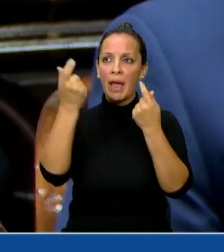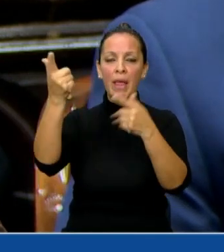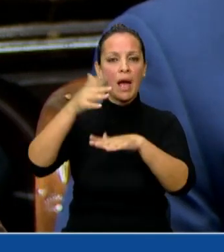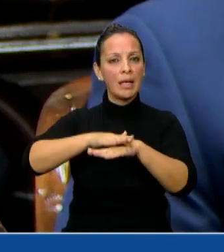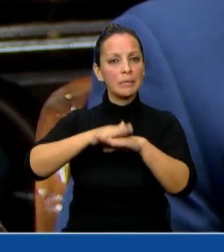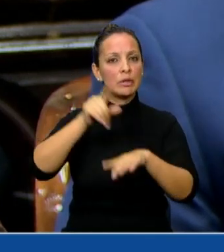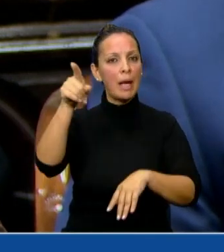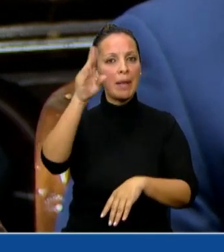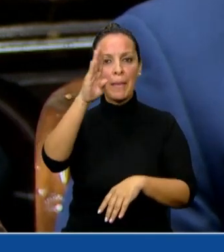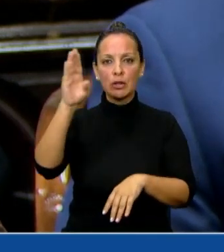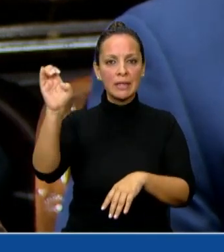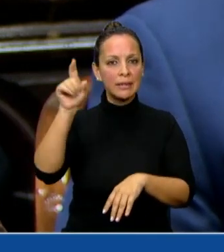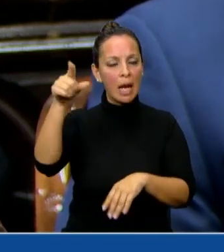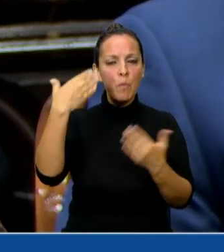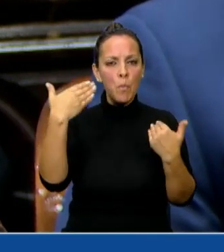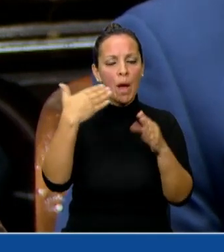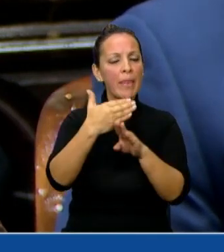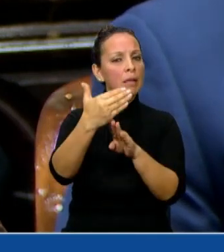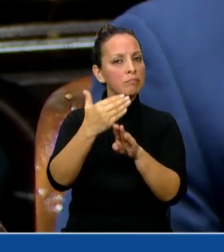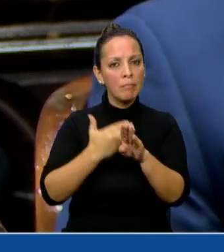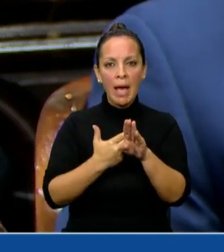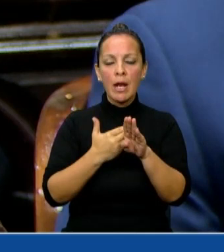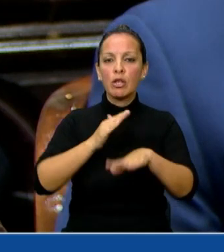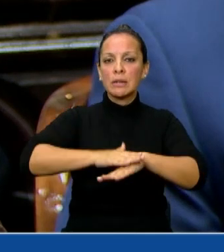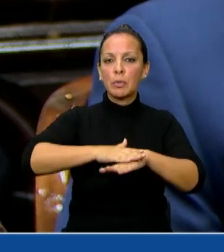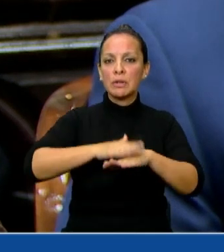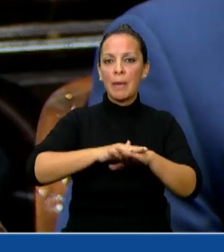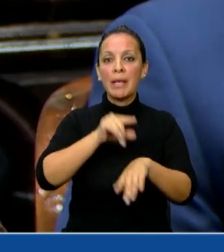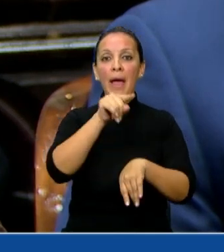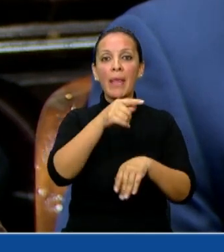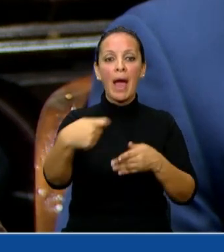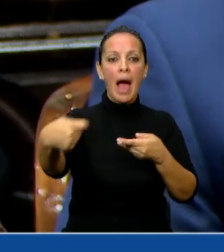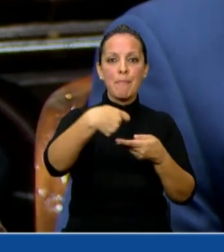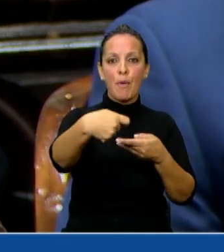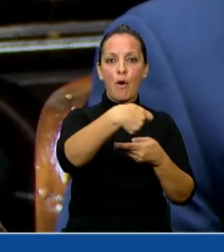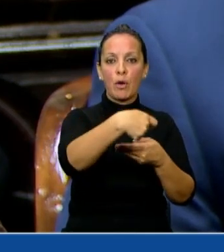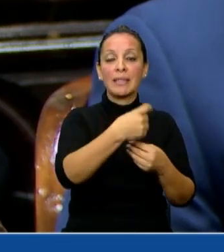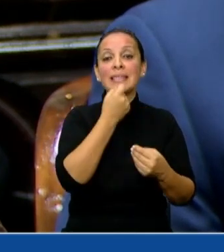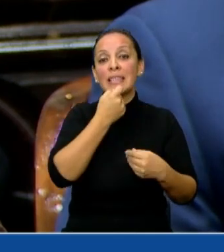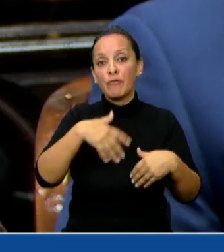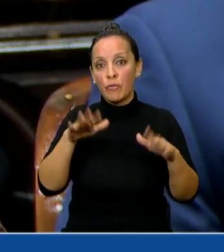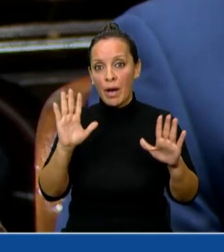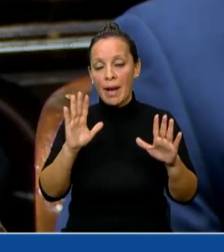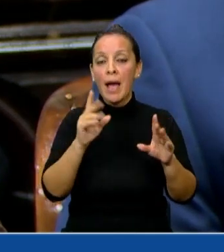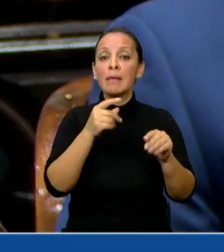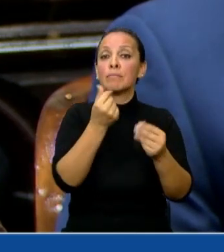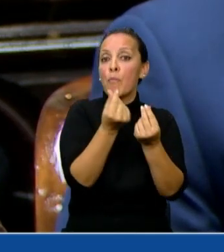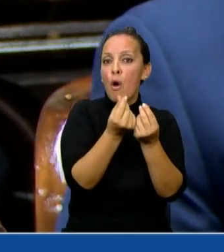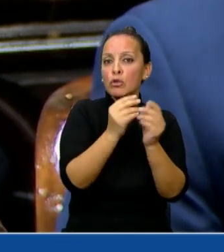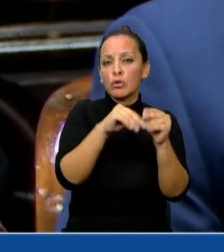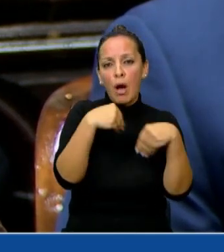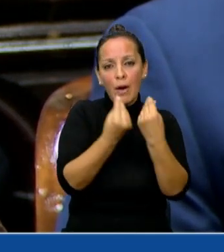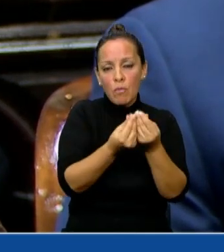suspender o reducir la obligación de efectuar los aportes al fondo fiduciario cuando el monto acumulado en relación con